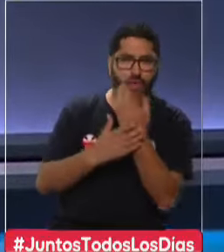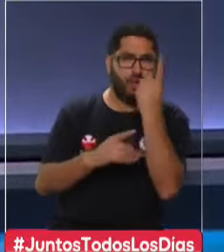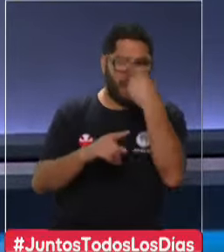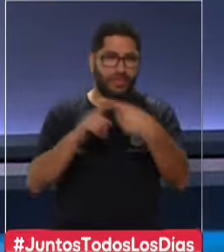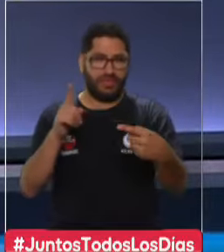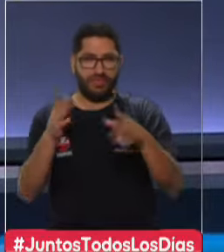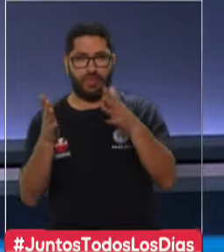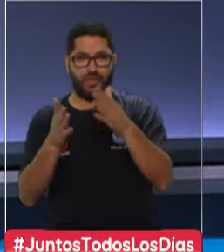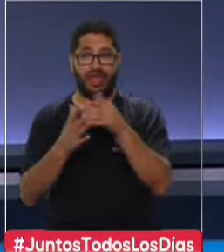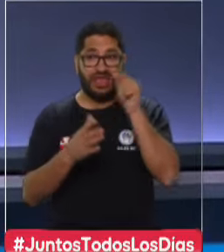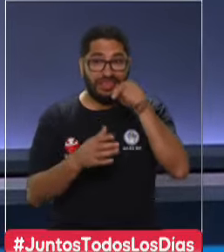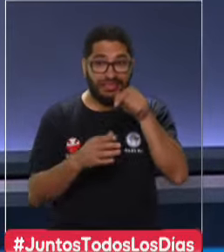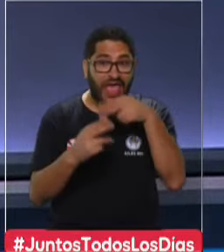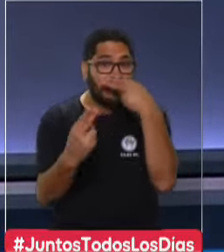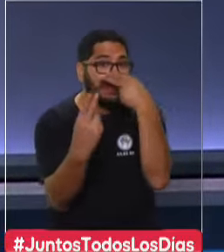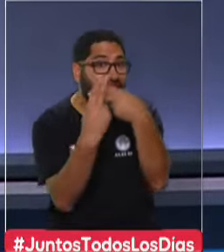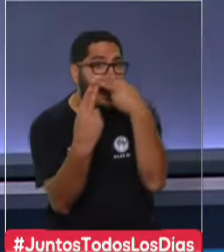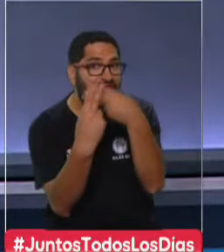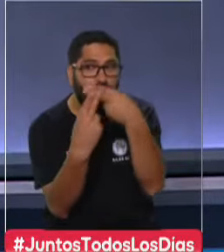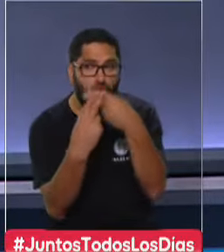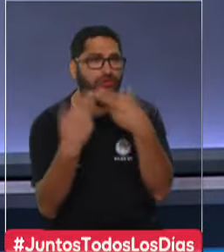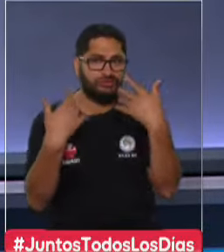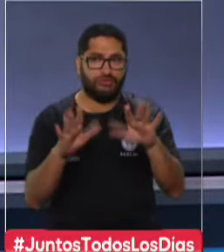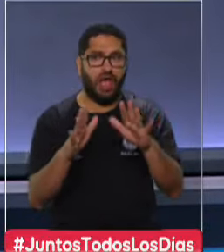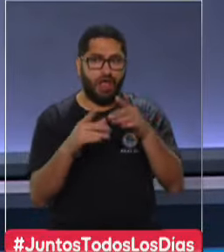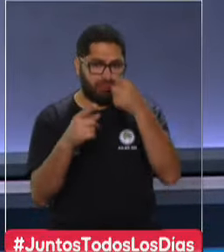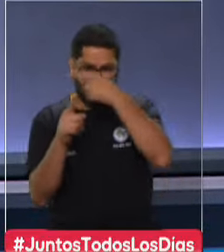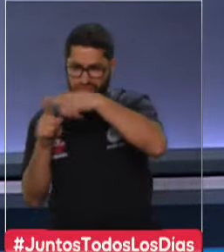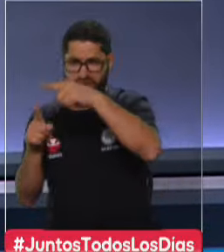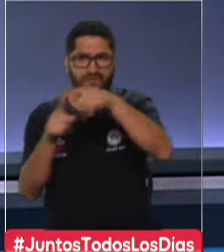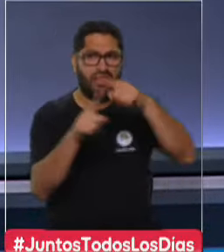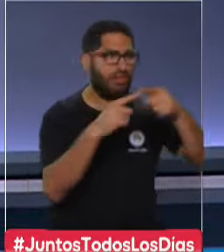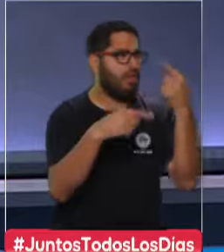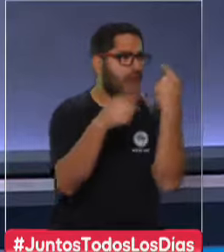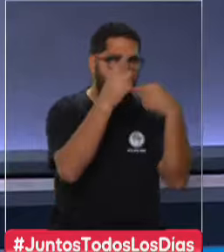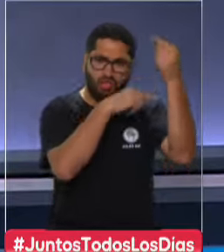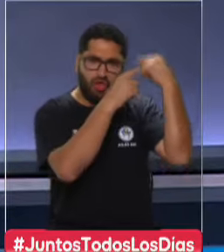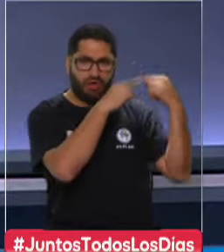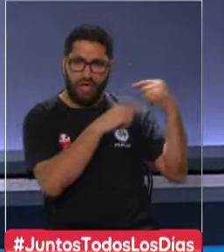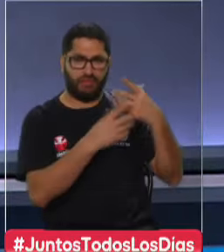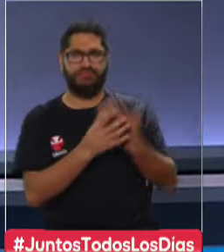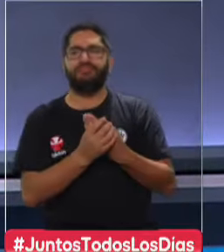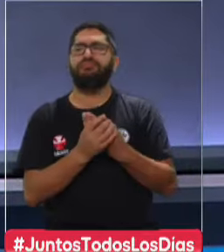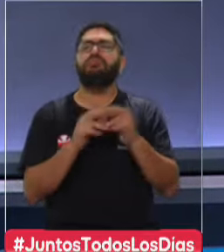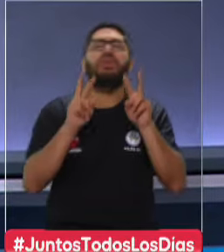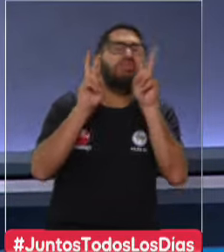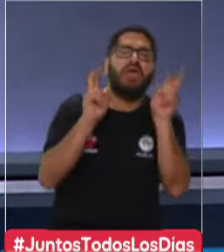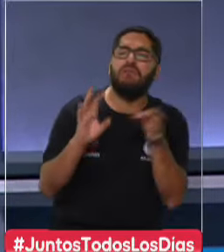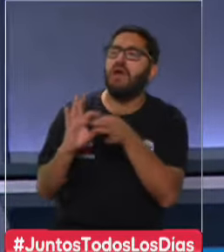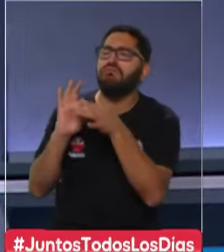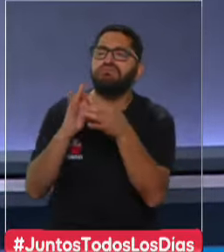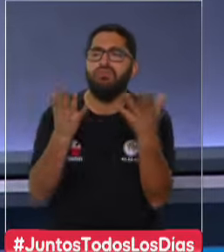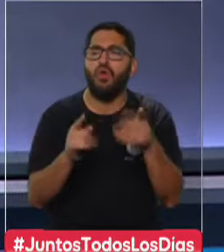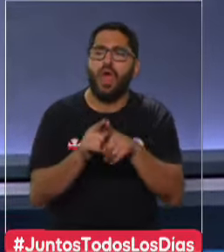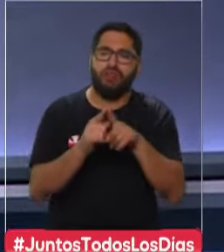En esta Teletón hemos conocido muchas historias. En esta y en todas las Teletones. Muchas historias que nos hablan de solidaridad, de